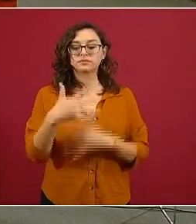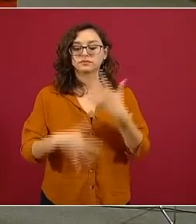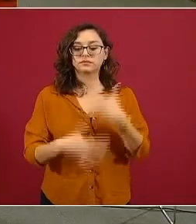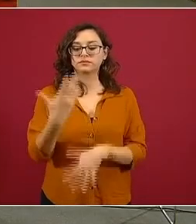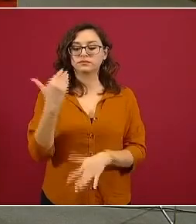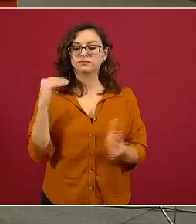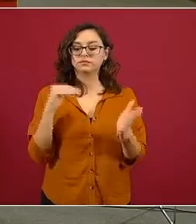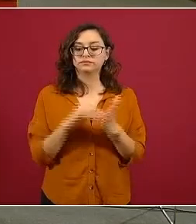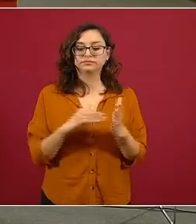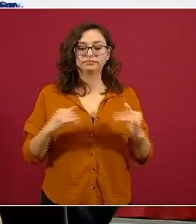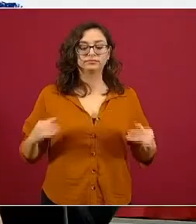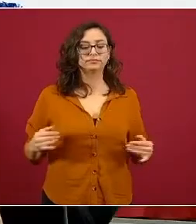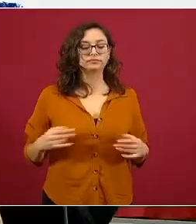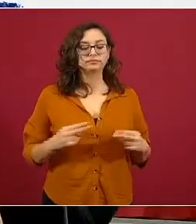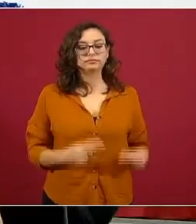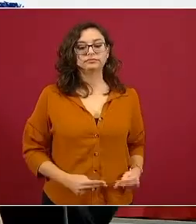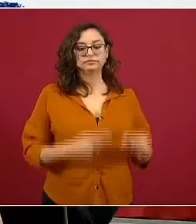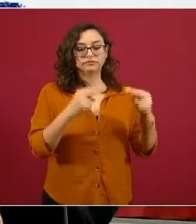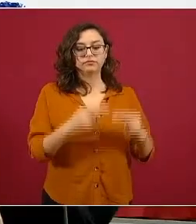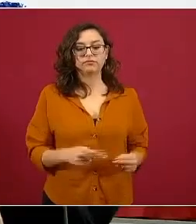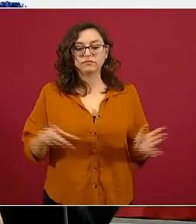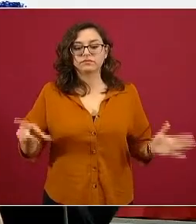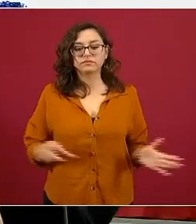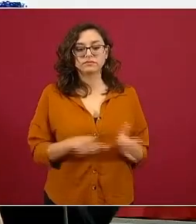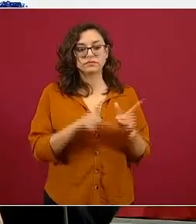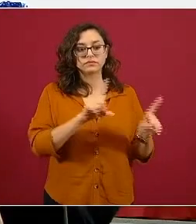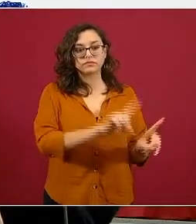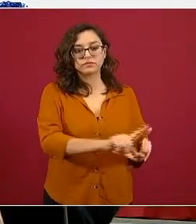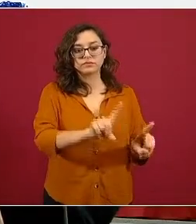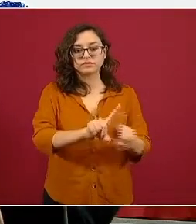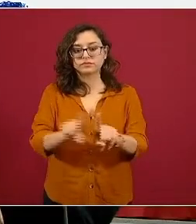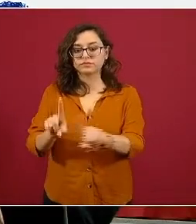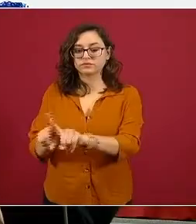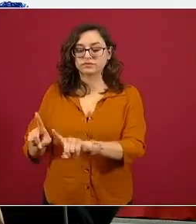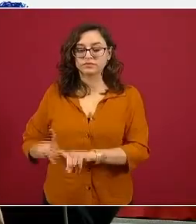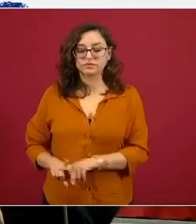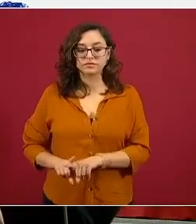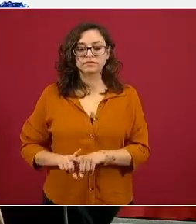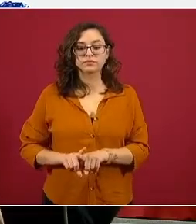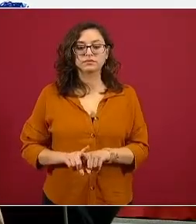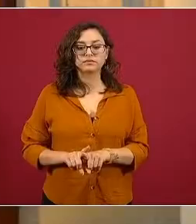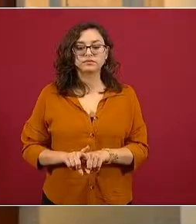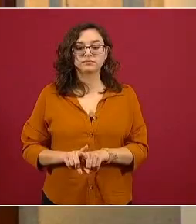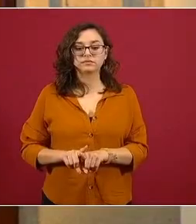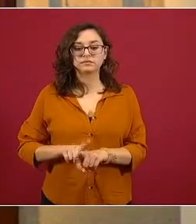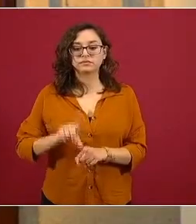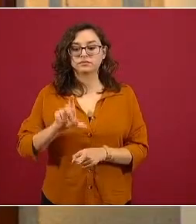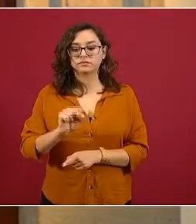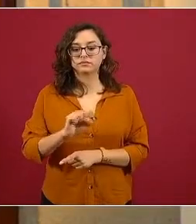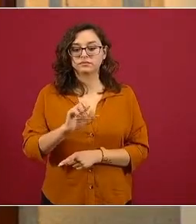115,000 establecimientos comerciales que incluían